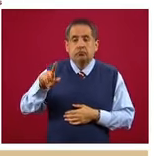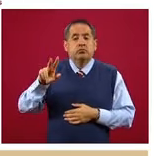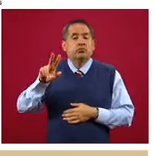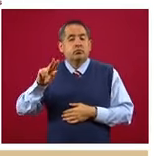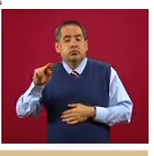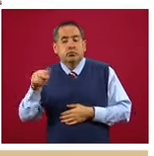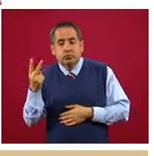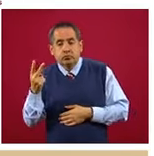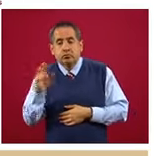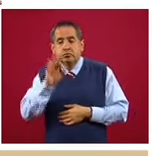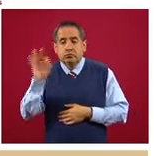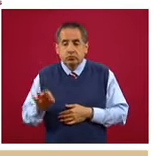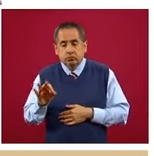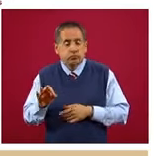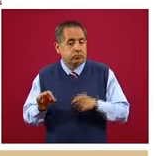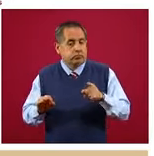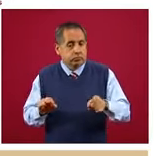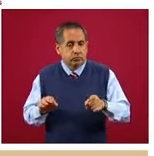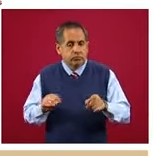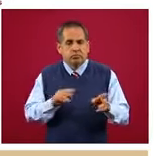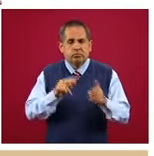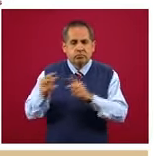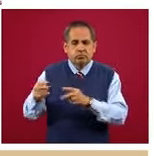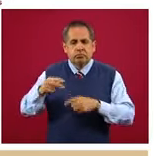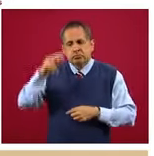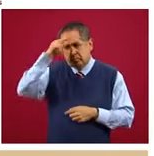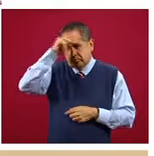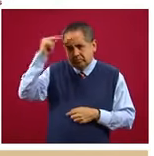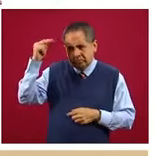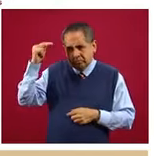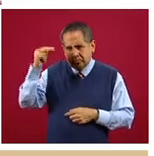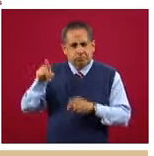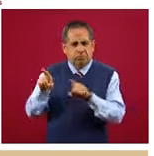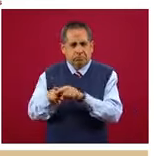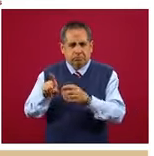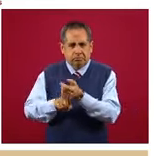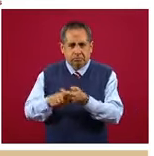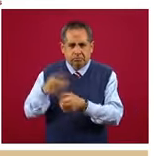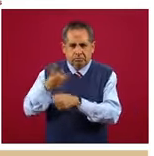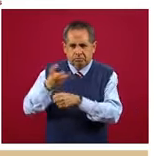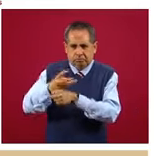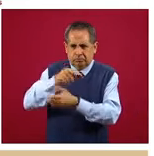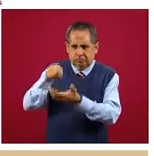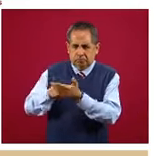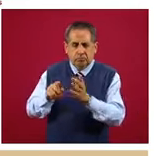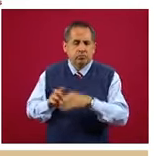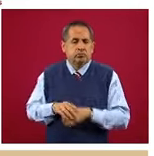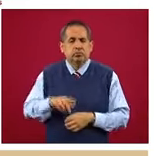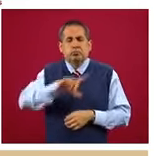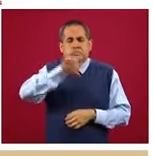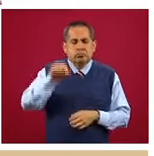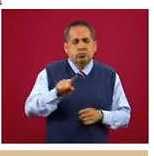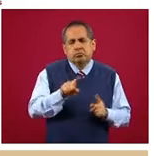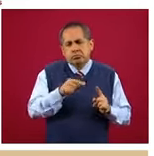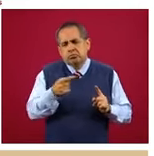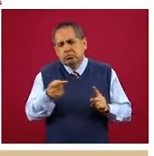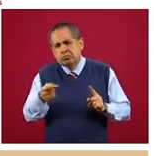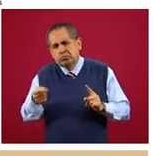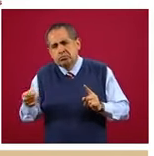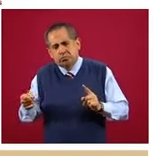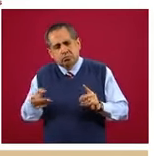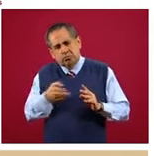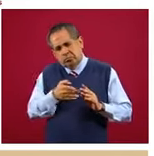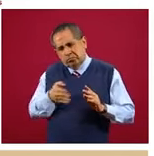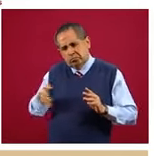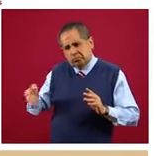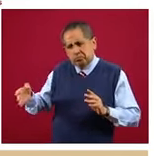ocupación en el país, y Nayarit se ha mantenido prácticamente en esos niveles. Después, todos los demás estados hacia